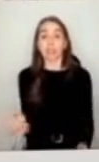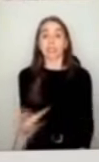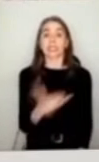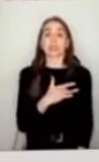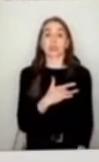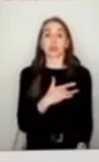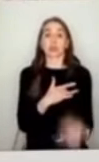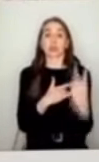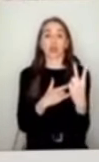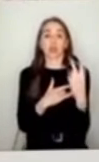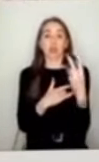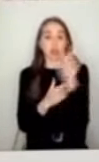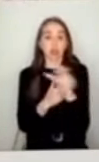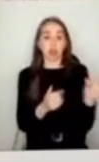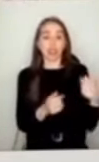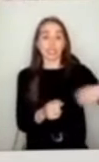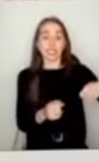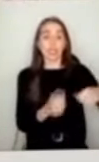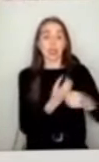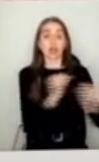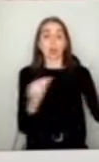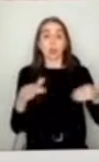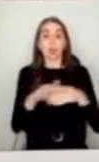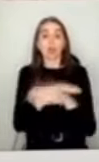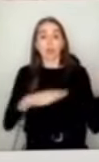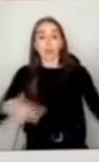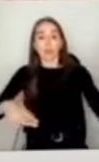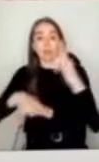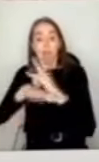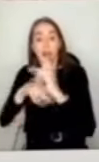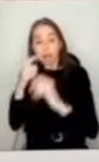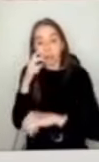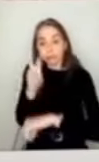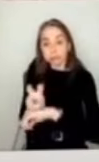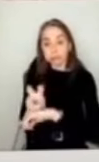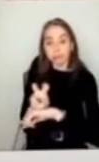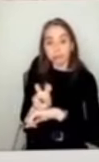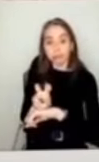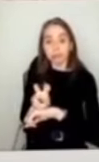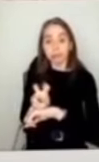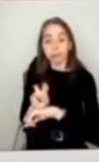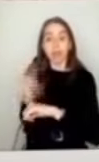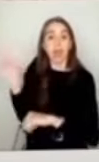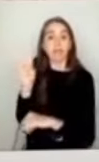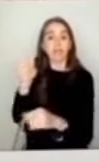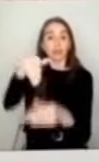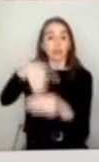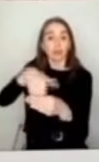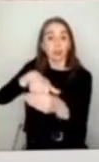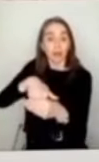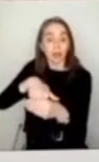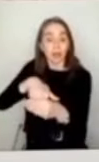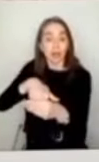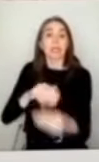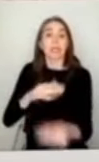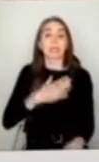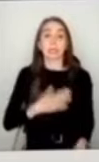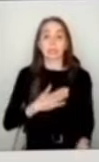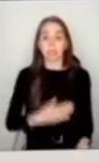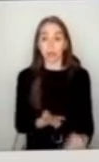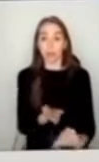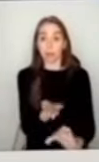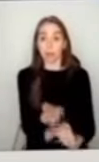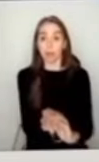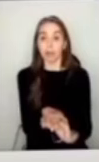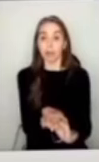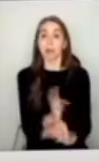que fueron impedidos de ingresar como observadores a Venezuela. Y quiero solicitar de esta sala